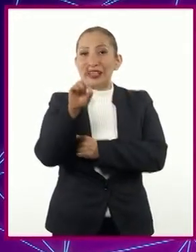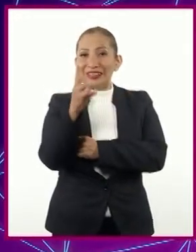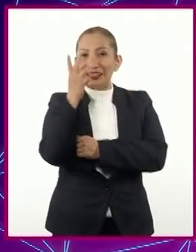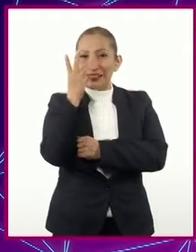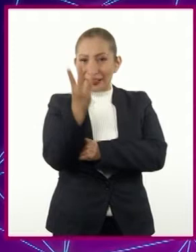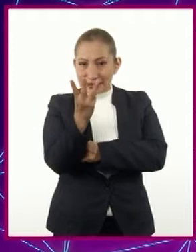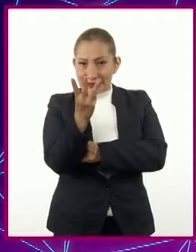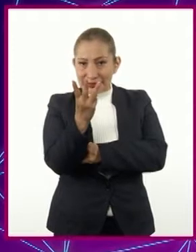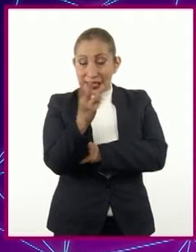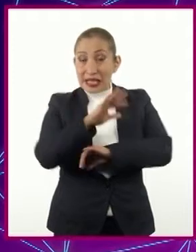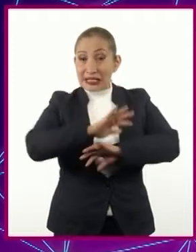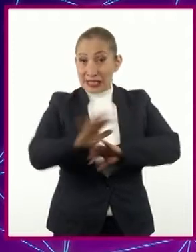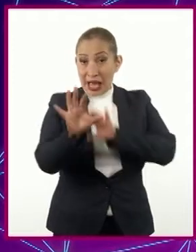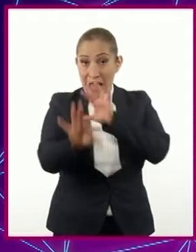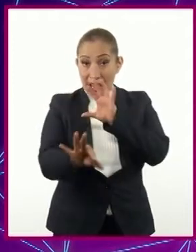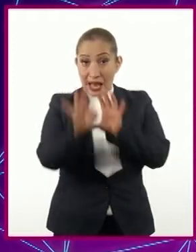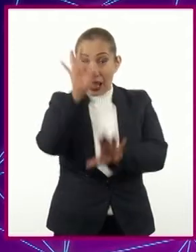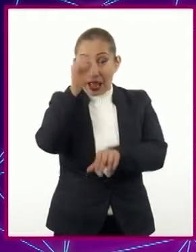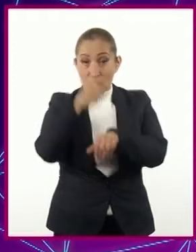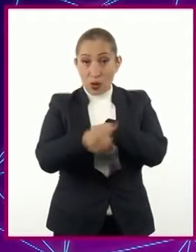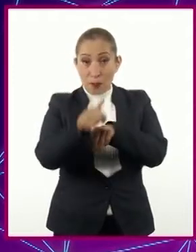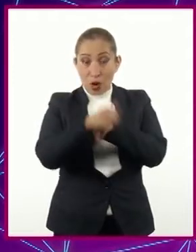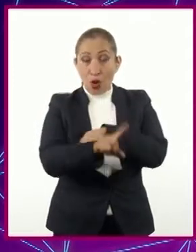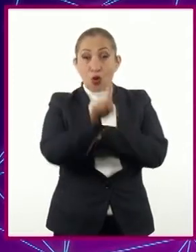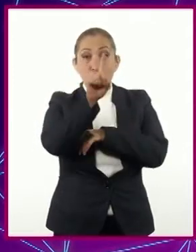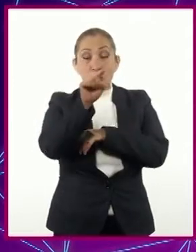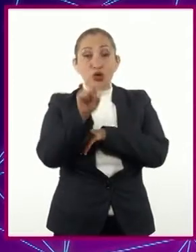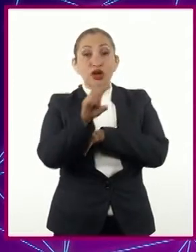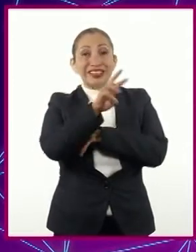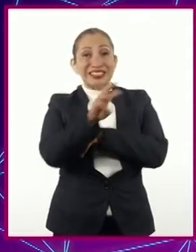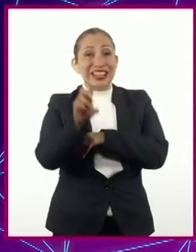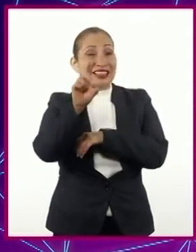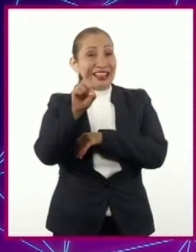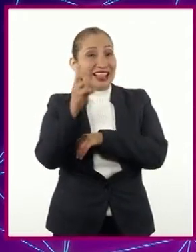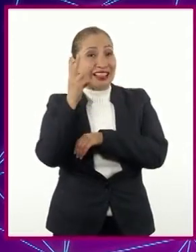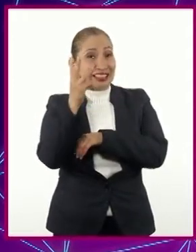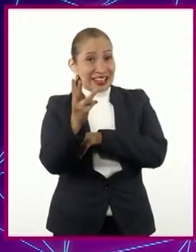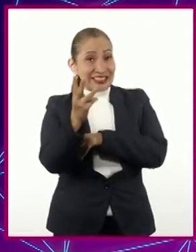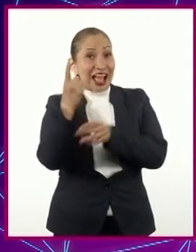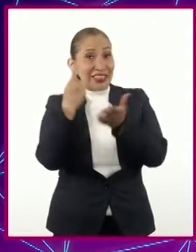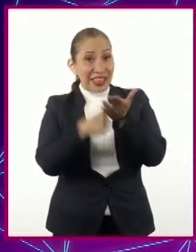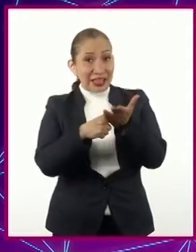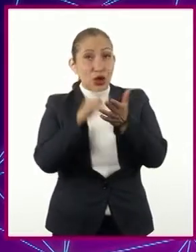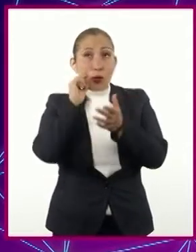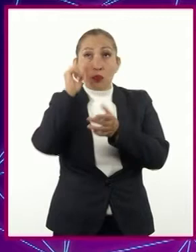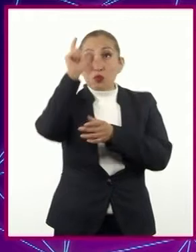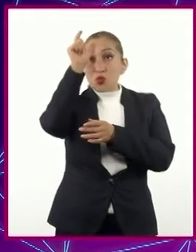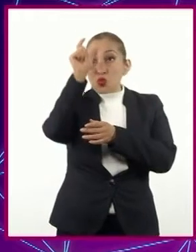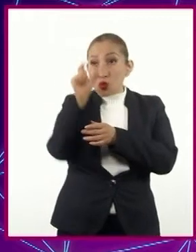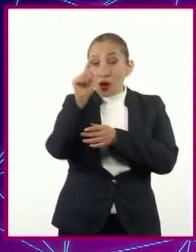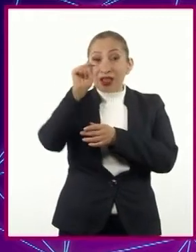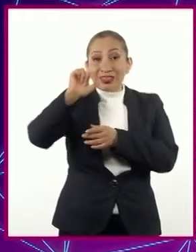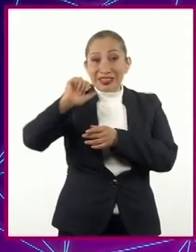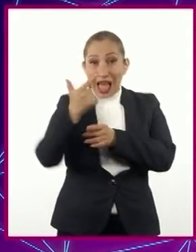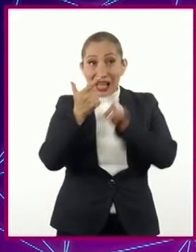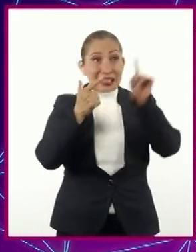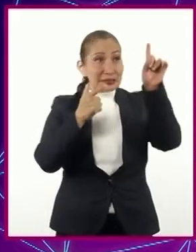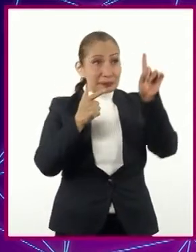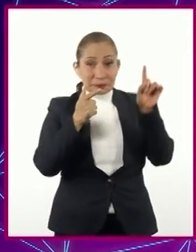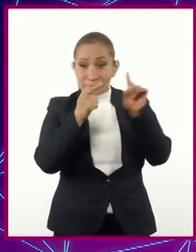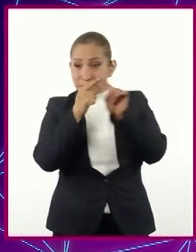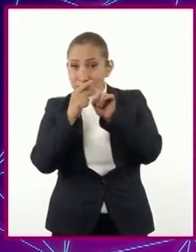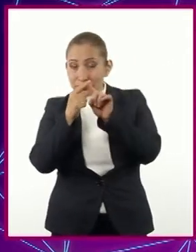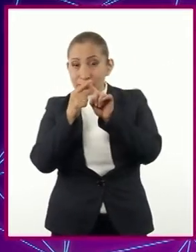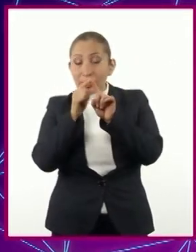1.333. Una vez localizado el valor de 1.333 dentro de la columna de tan o tangente,